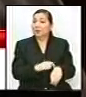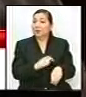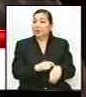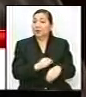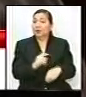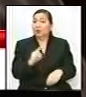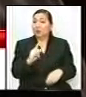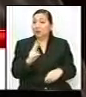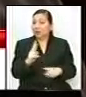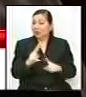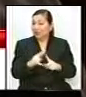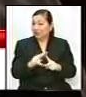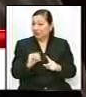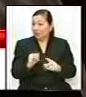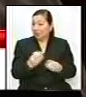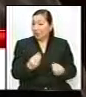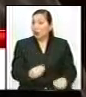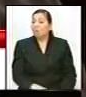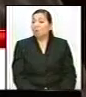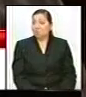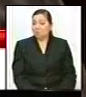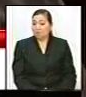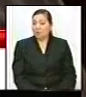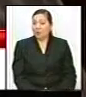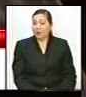Daniel Urresti como